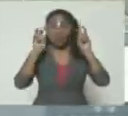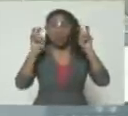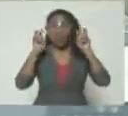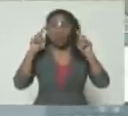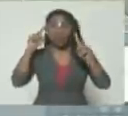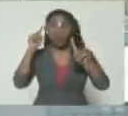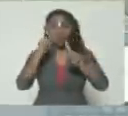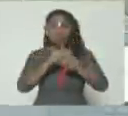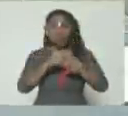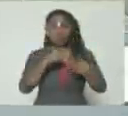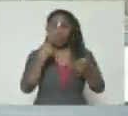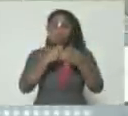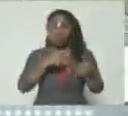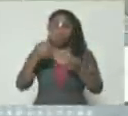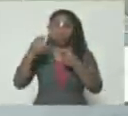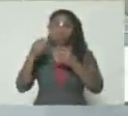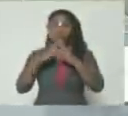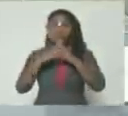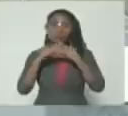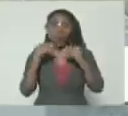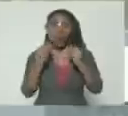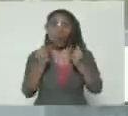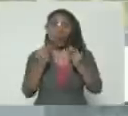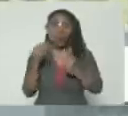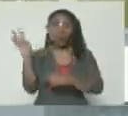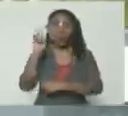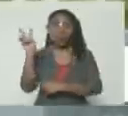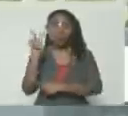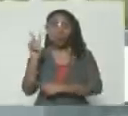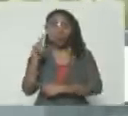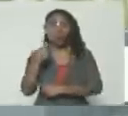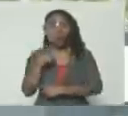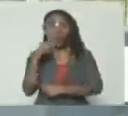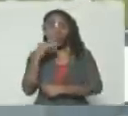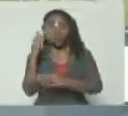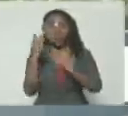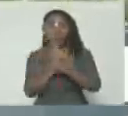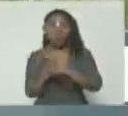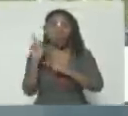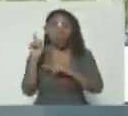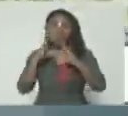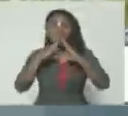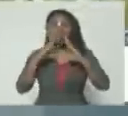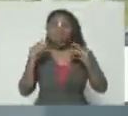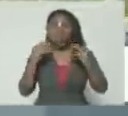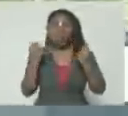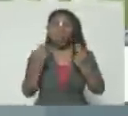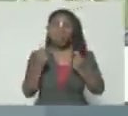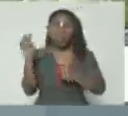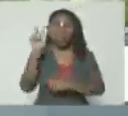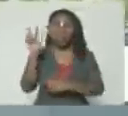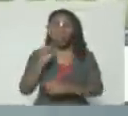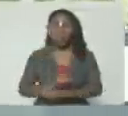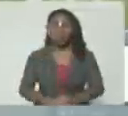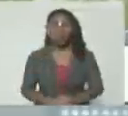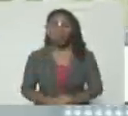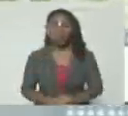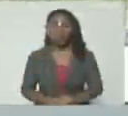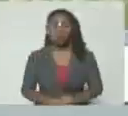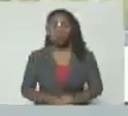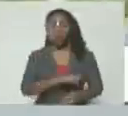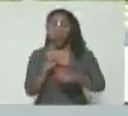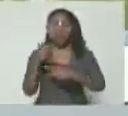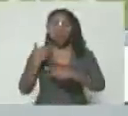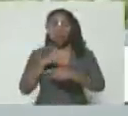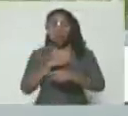vocación exportadora de toda la economía venezolana. Cuando estoy hablando de todo, es de toda la economía venezolana. Ese es nuestro